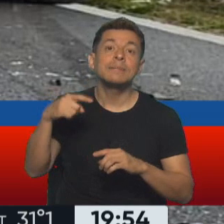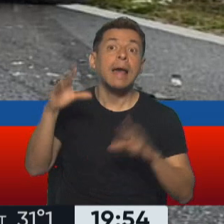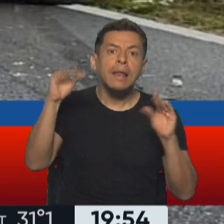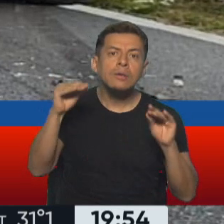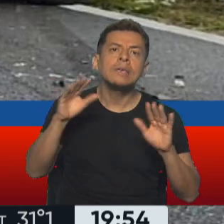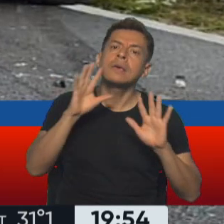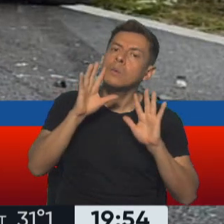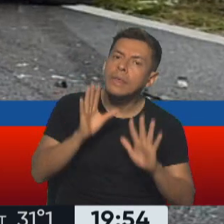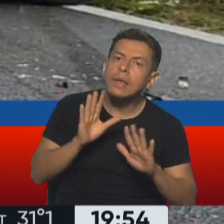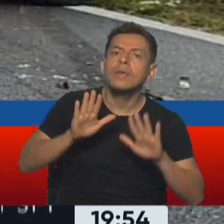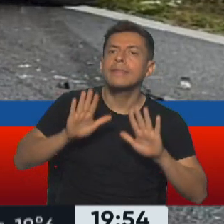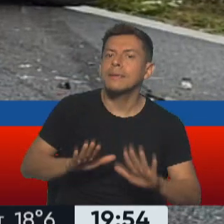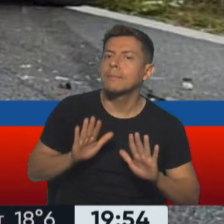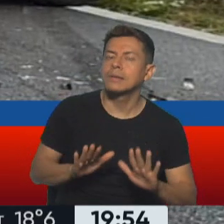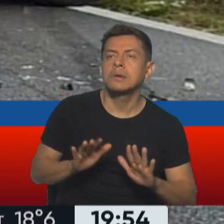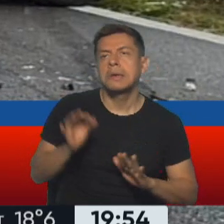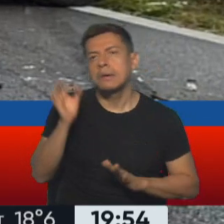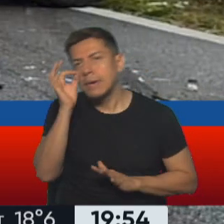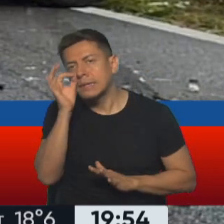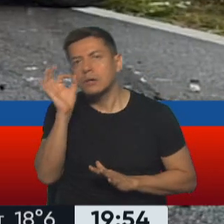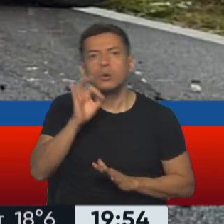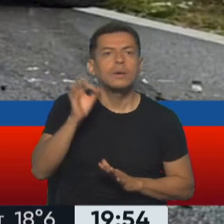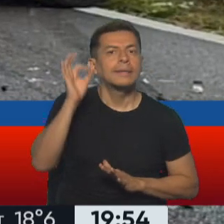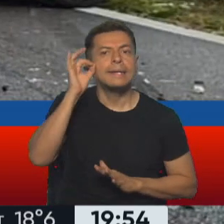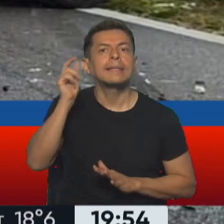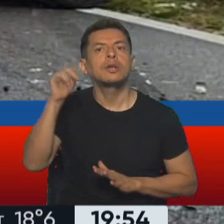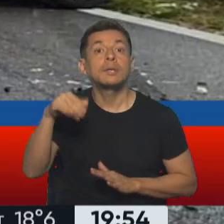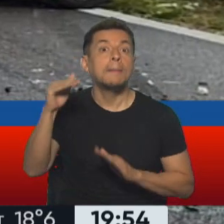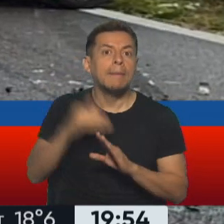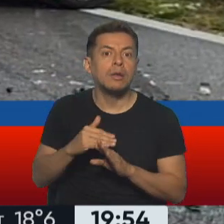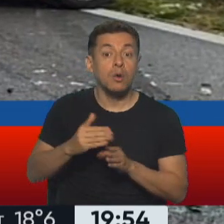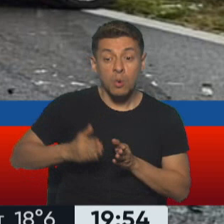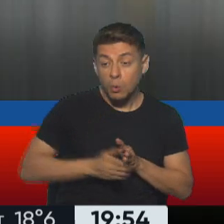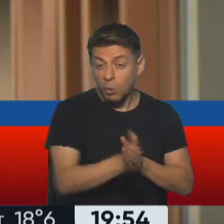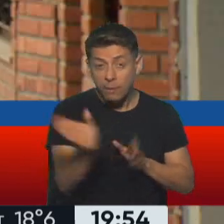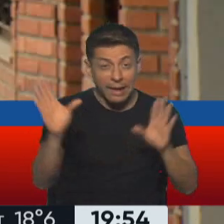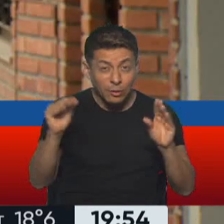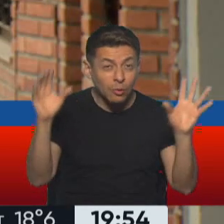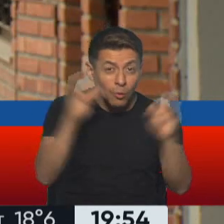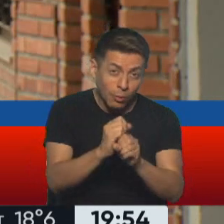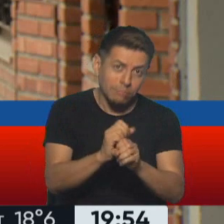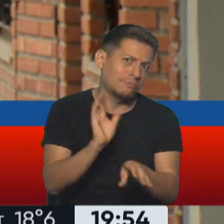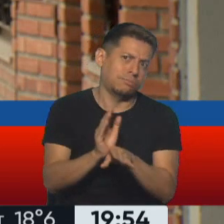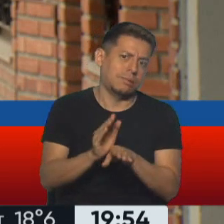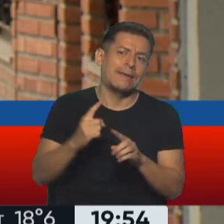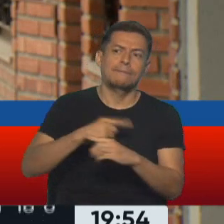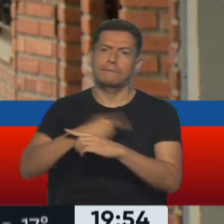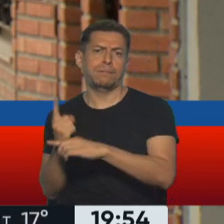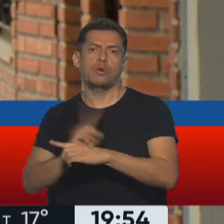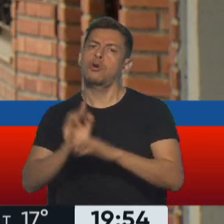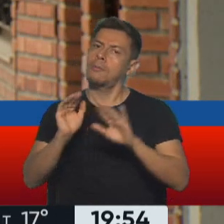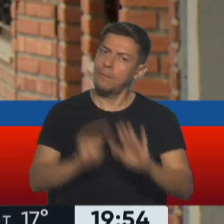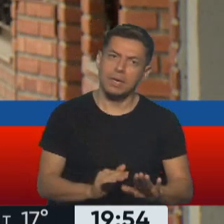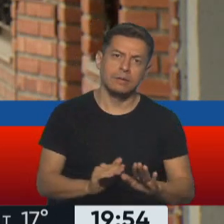hacerlo a 20 o 30 kilómetros menos el tomar una curva en más de noche implica bajar drásticamente la velocidad